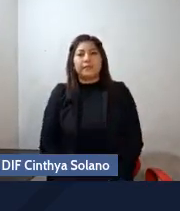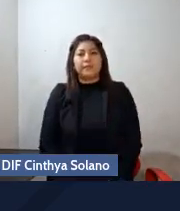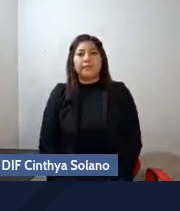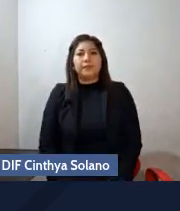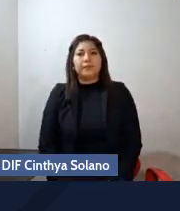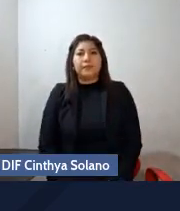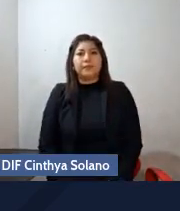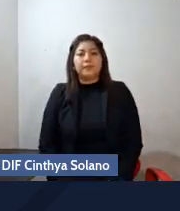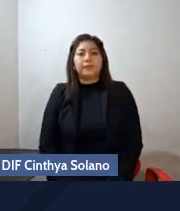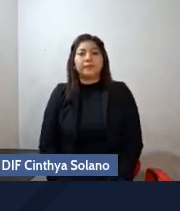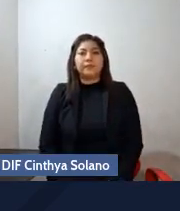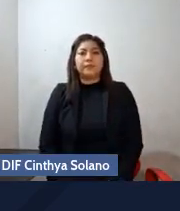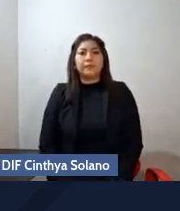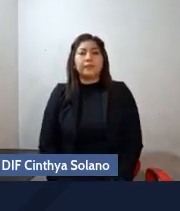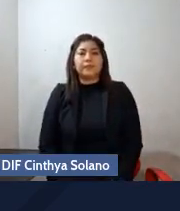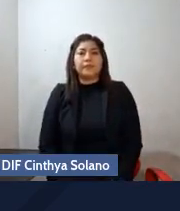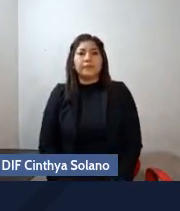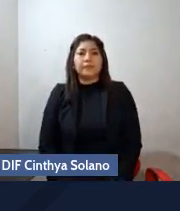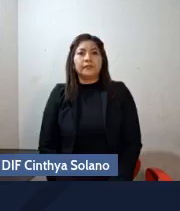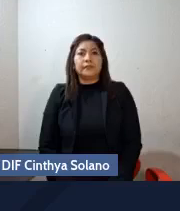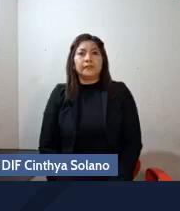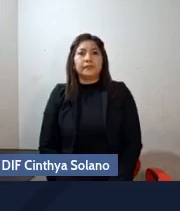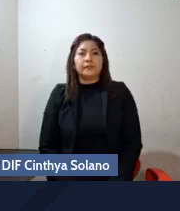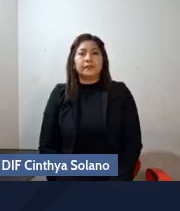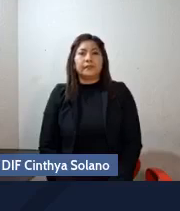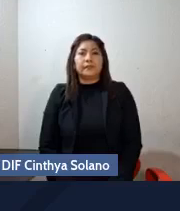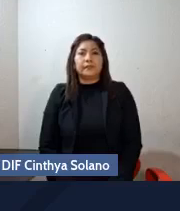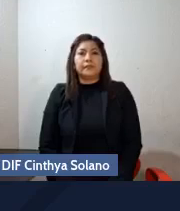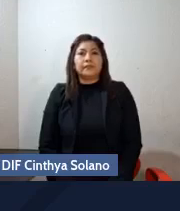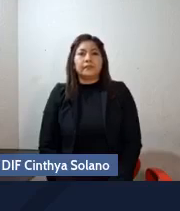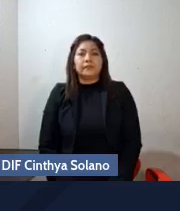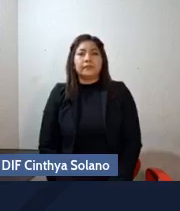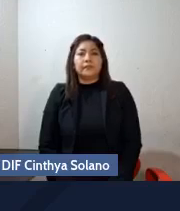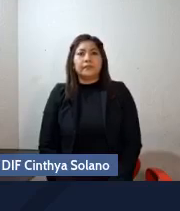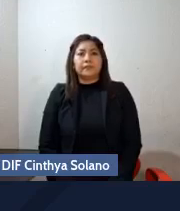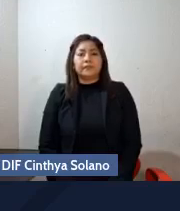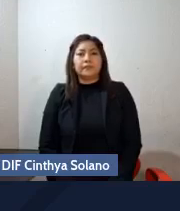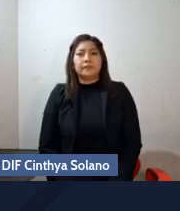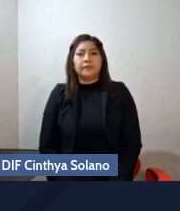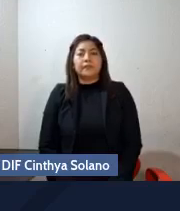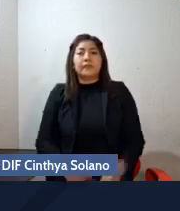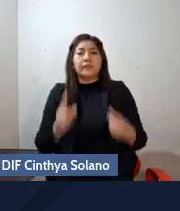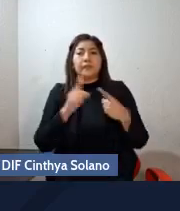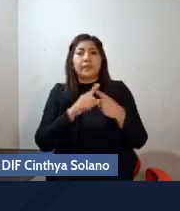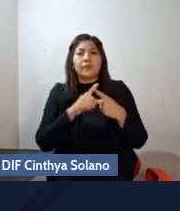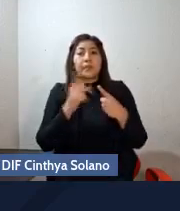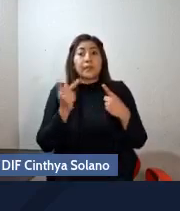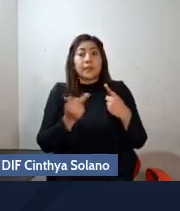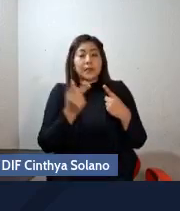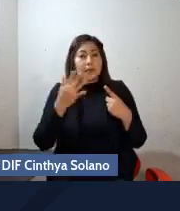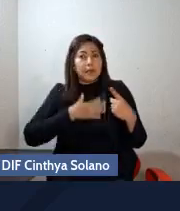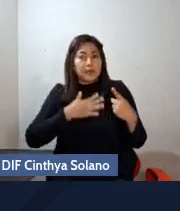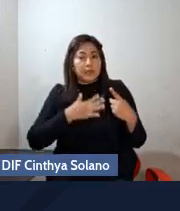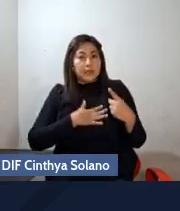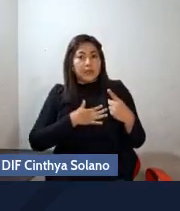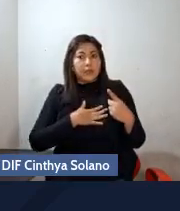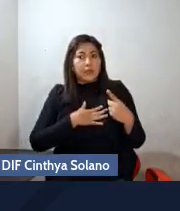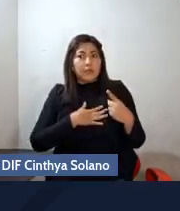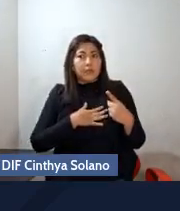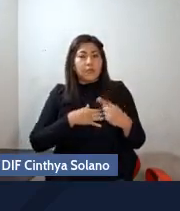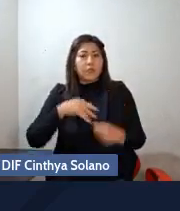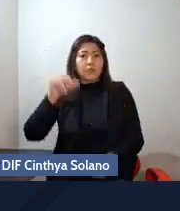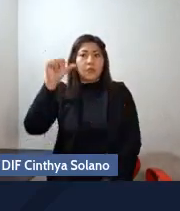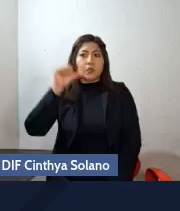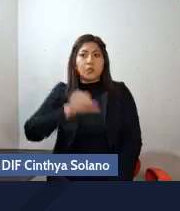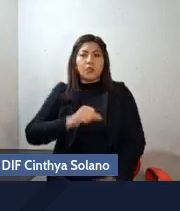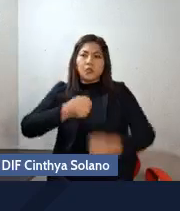Muy bien, entonces, bueno, a ver, de las primeras, la verdad, incluso pregunta que yo tenía, y bueno, pues hoy nos lo está confirmando y aclarando, es